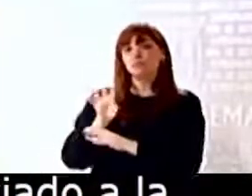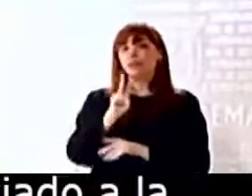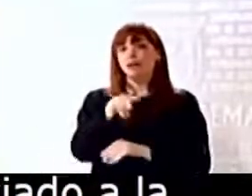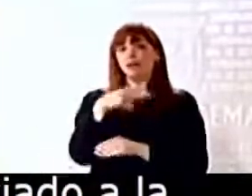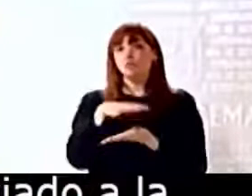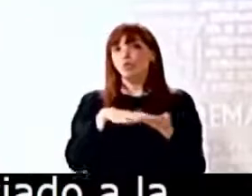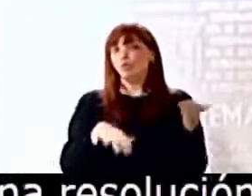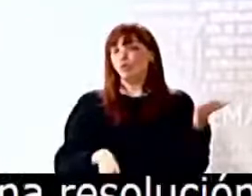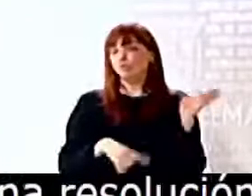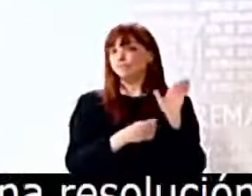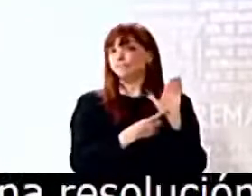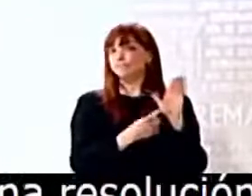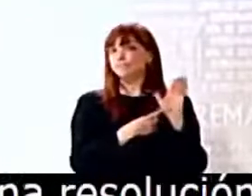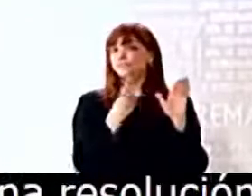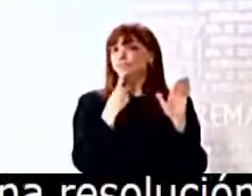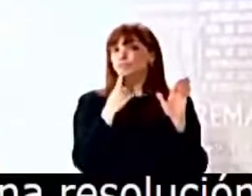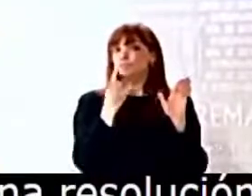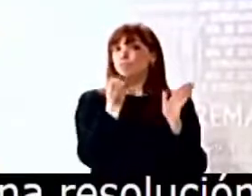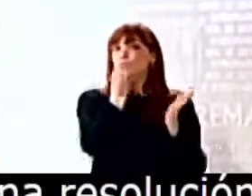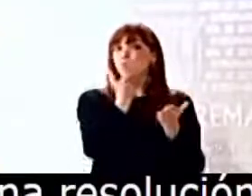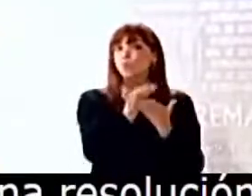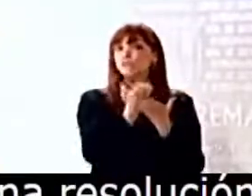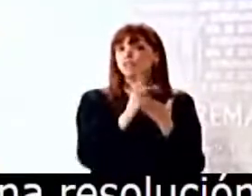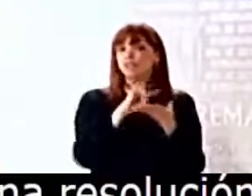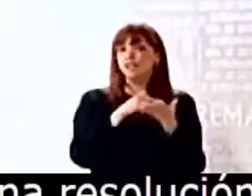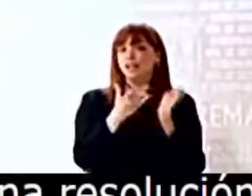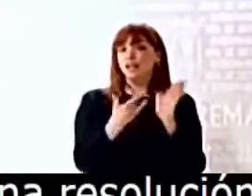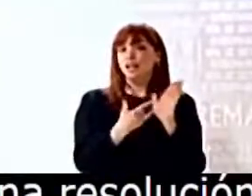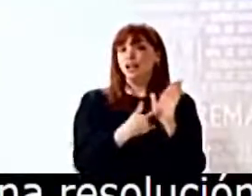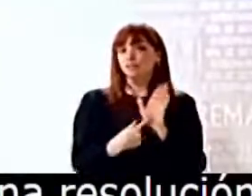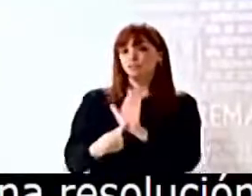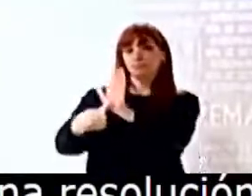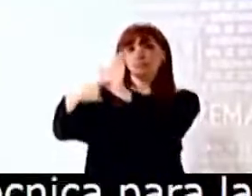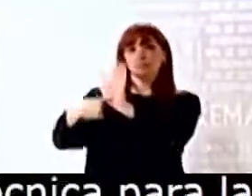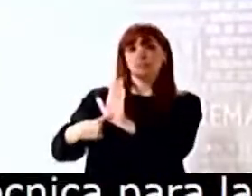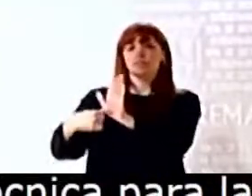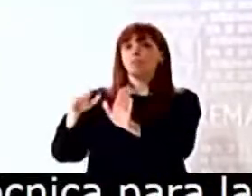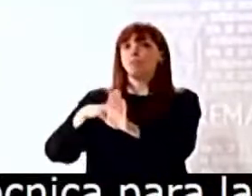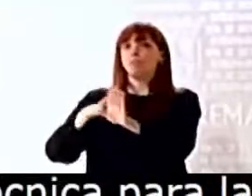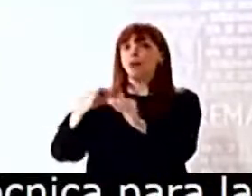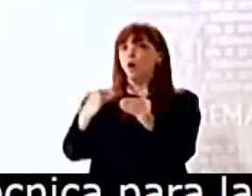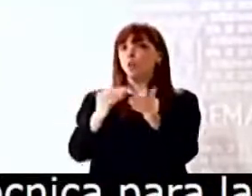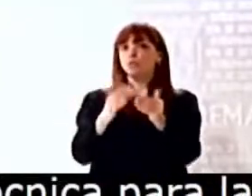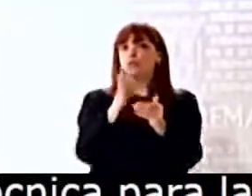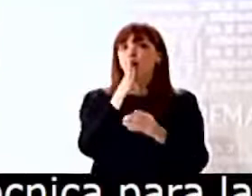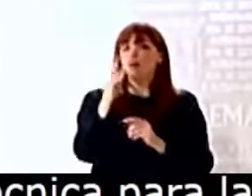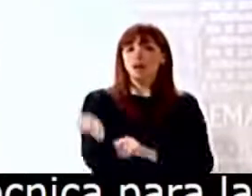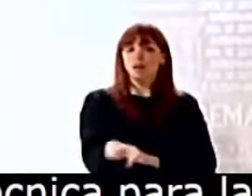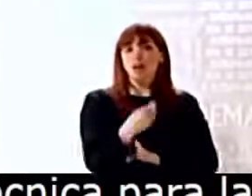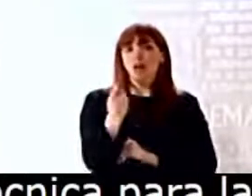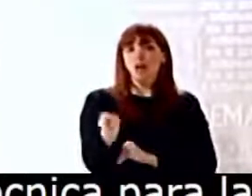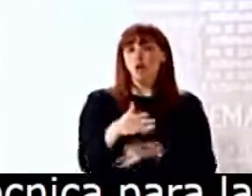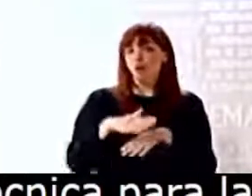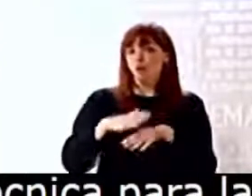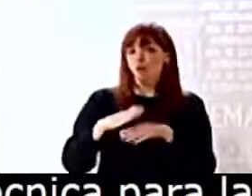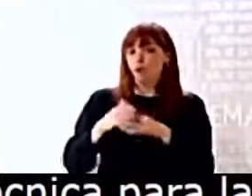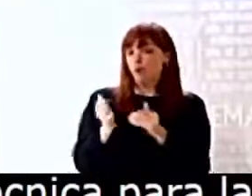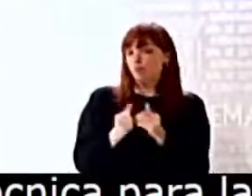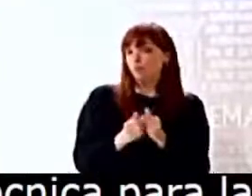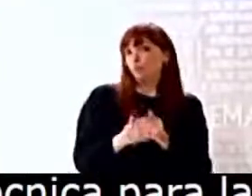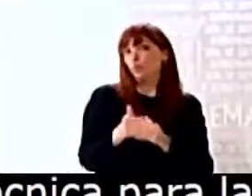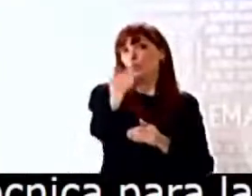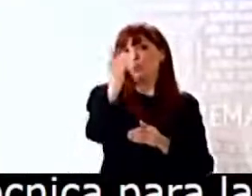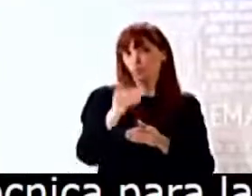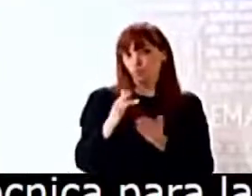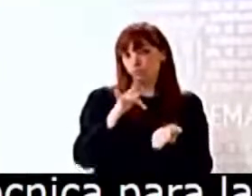se ha trasladado la propuesta técnica para la utilización del riego de cara a la próxima campaña